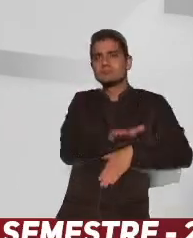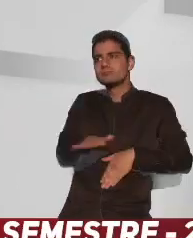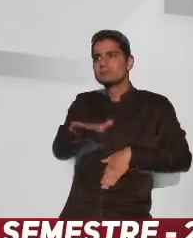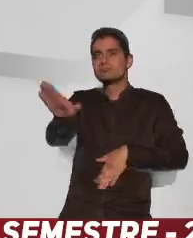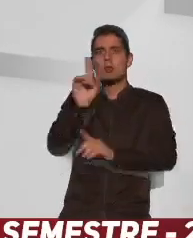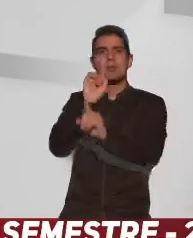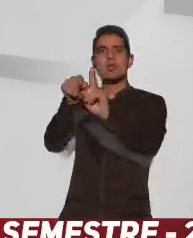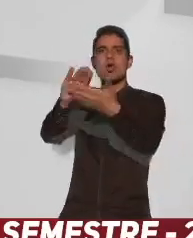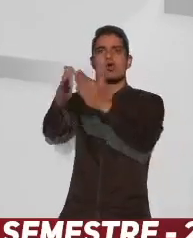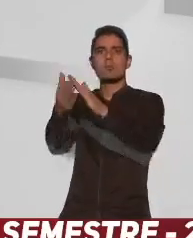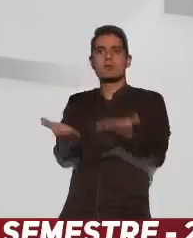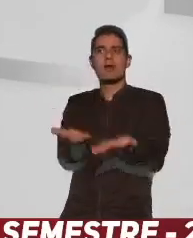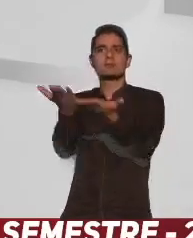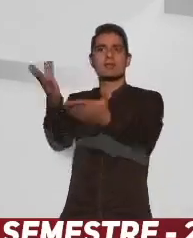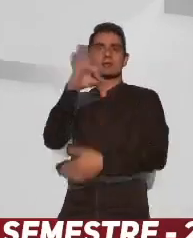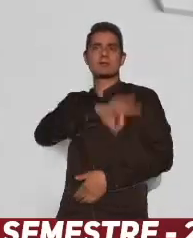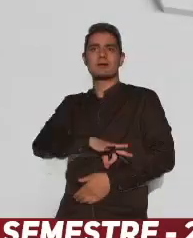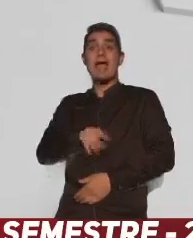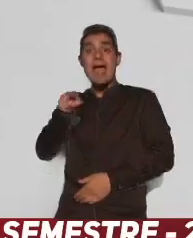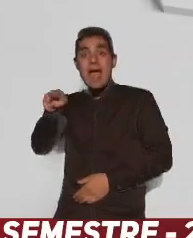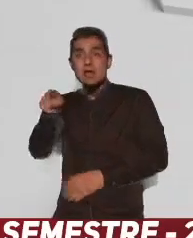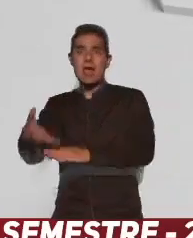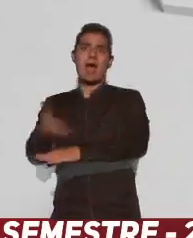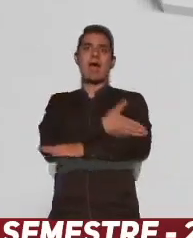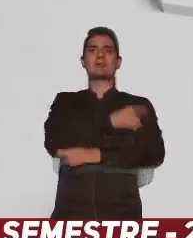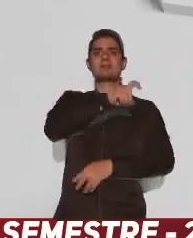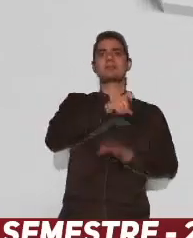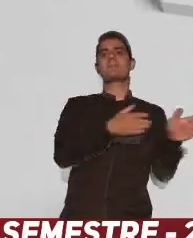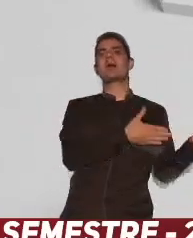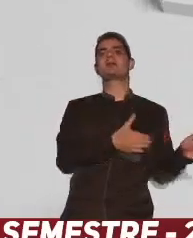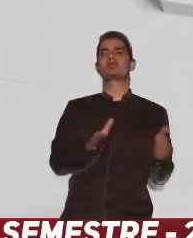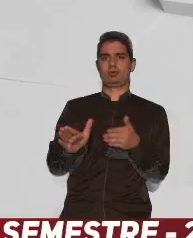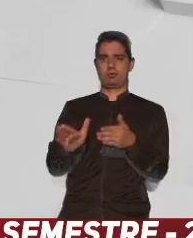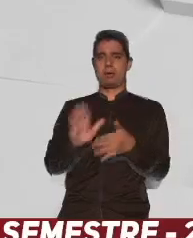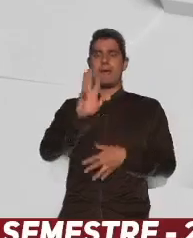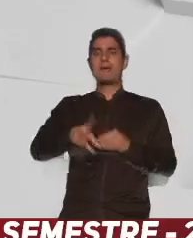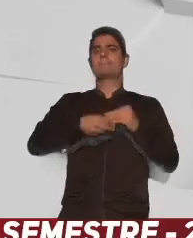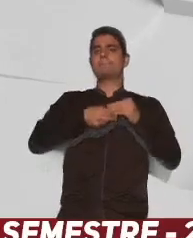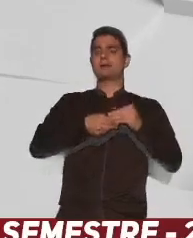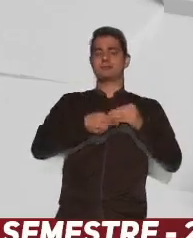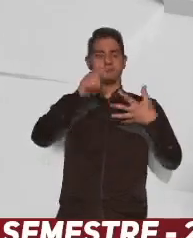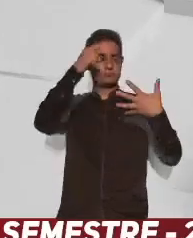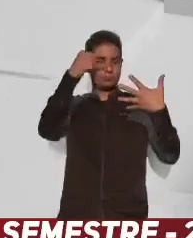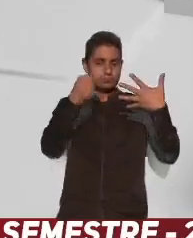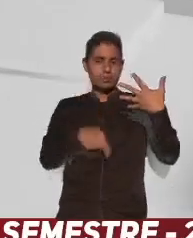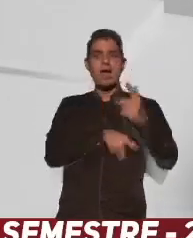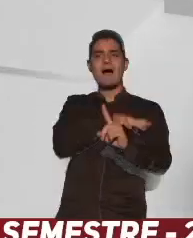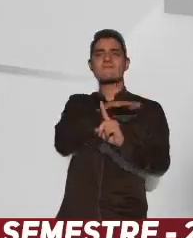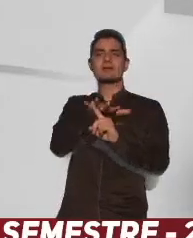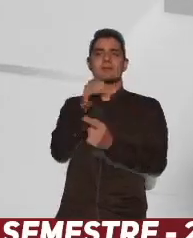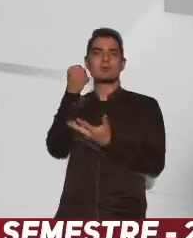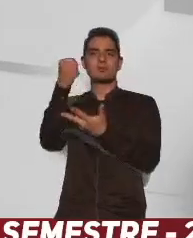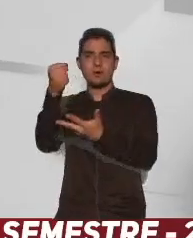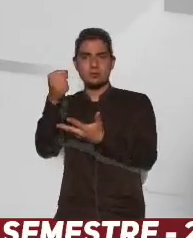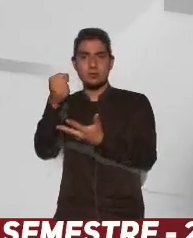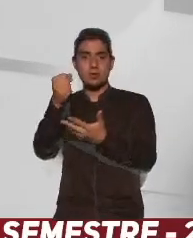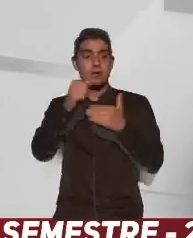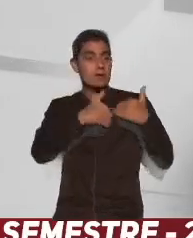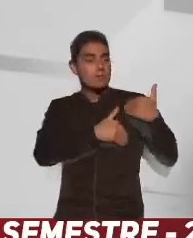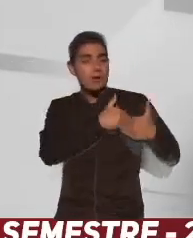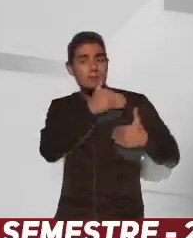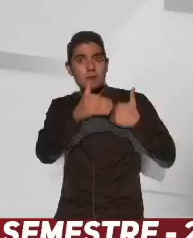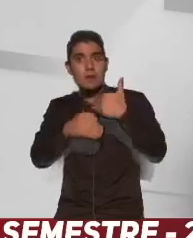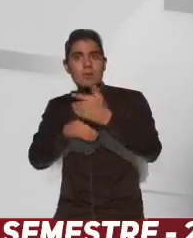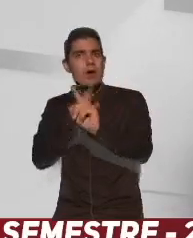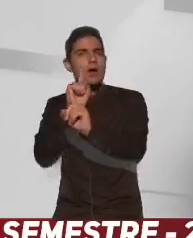y simultáneamente unas afectaciones contables en este sistema. Y finaliza con la creación de un activo y